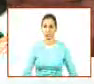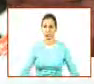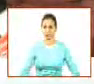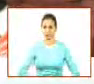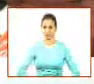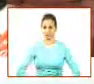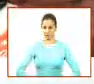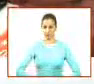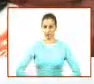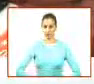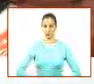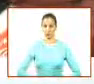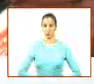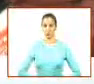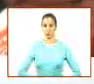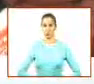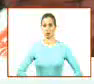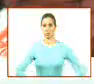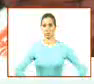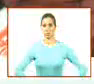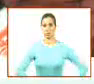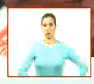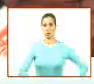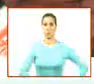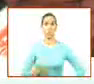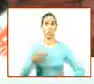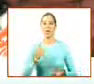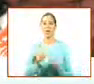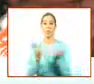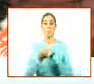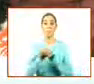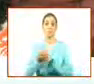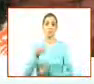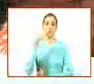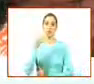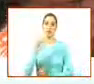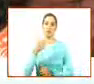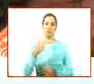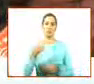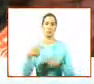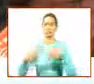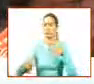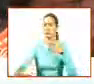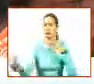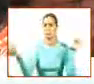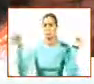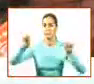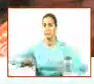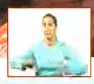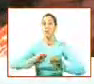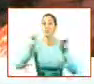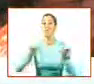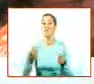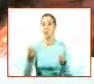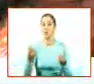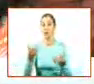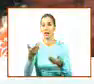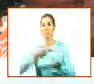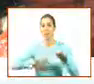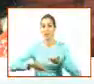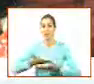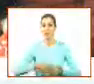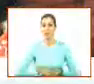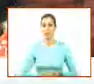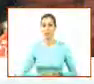como una evidencia, como un elemento ya irreversible, no muestra más que el fracaso del capitalismo como